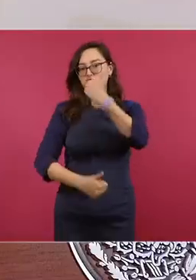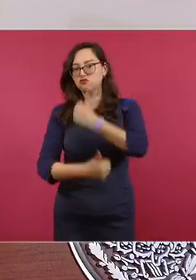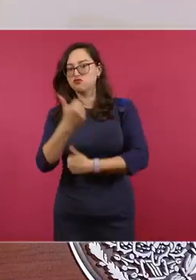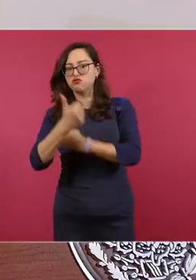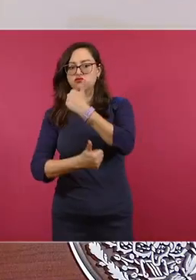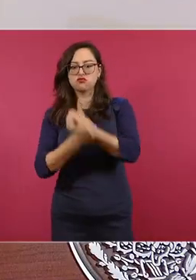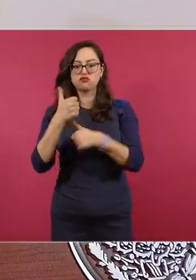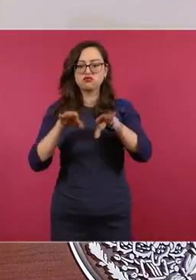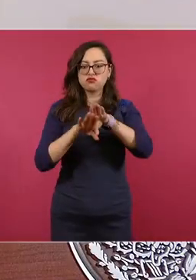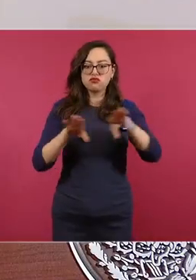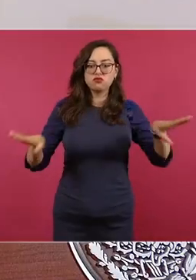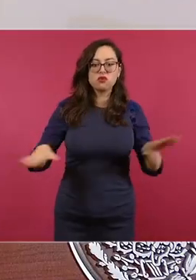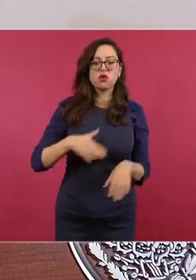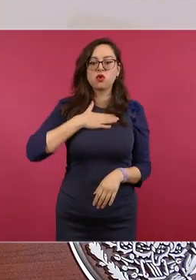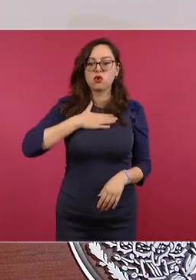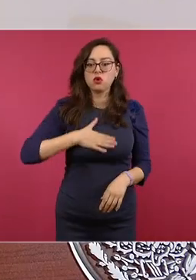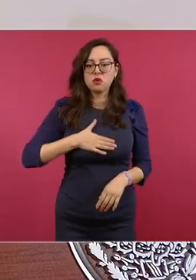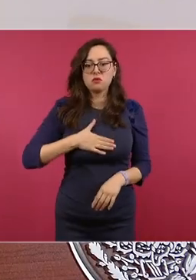igual,